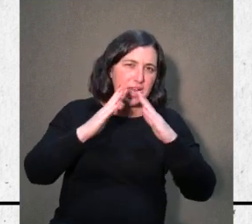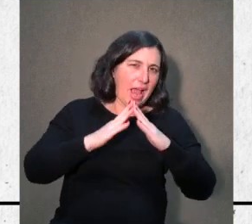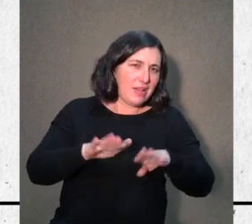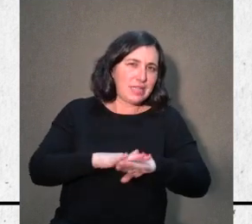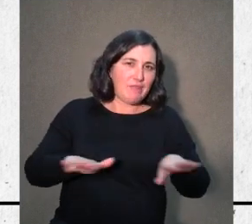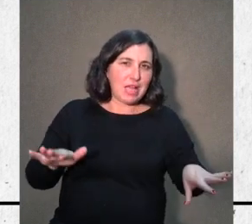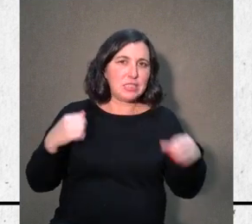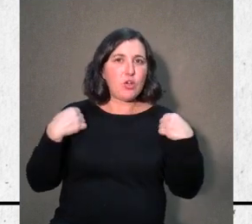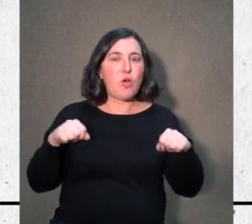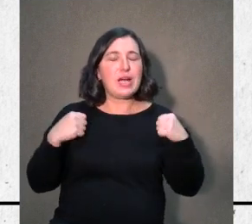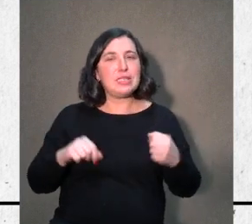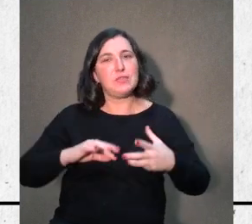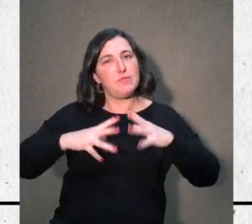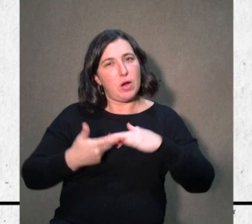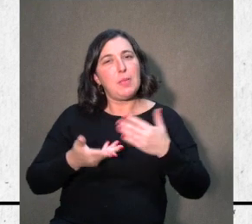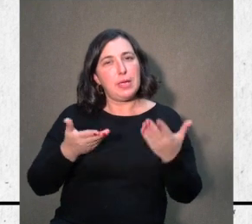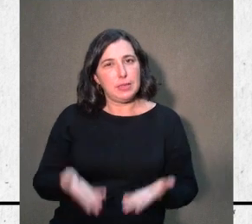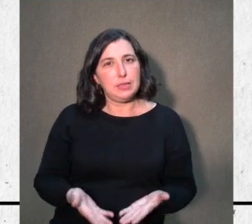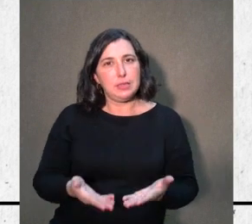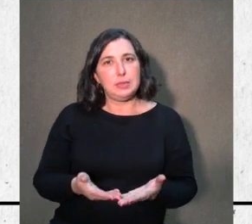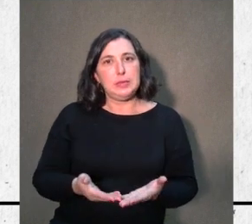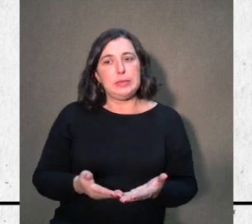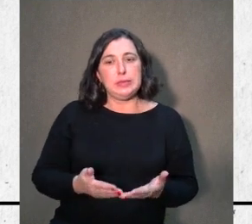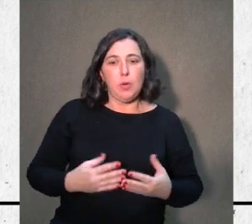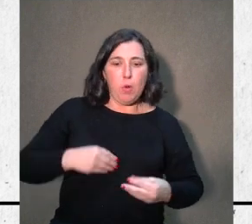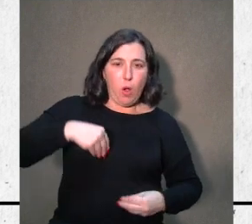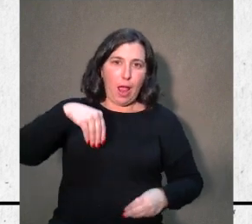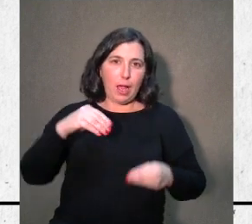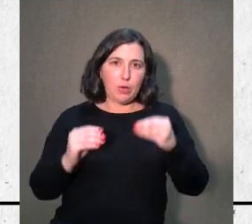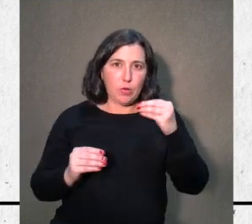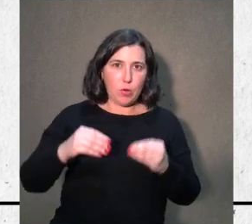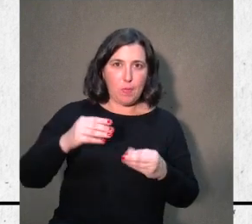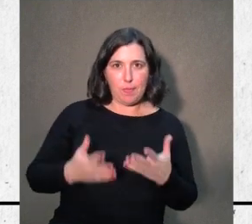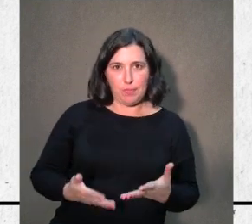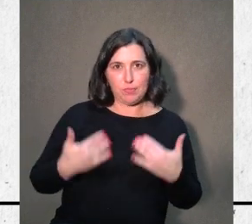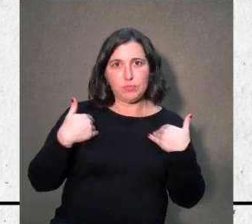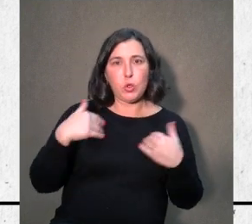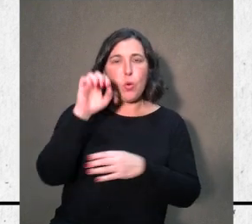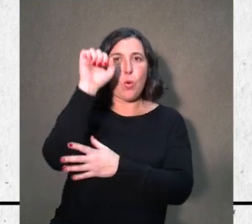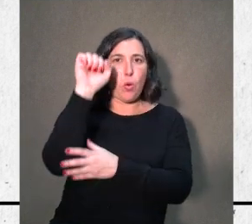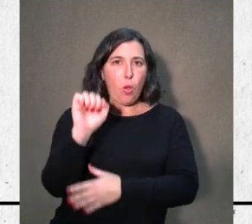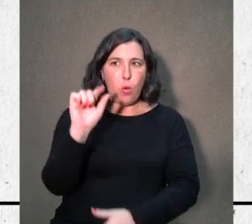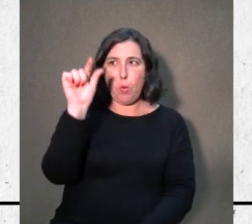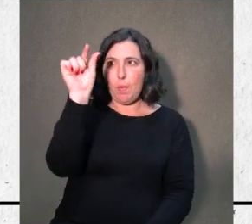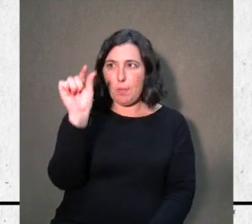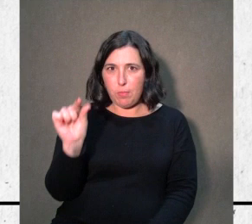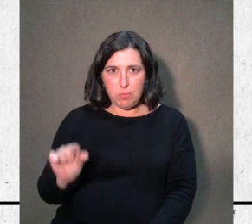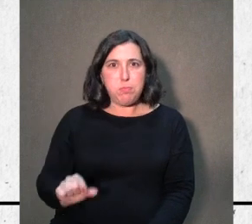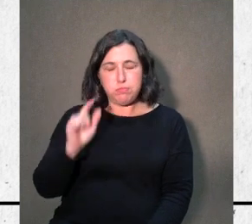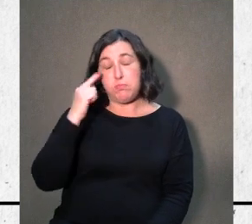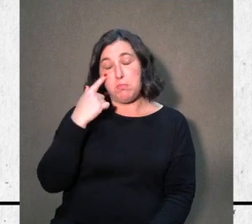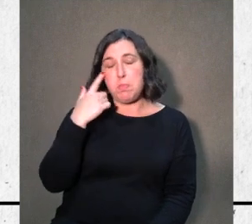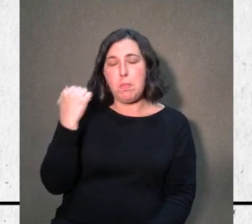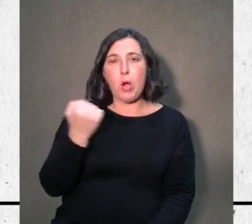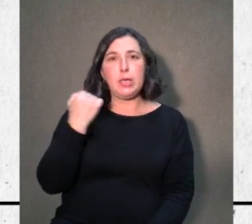¿no? De acomodar columnas, cervicales, etc. Eso para mí está muy bueno. Y eso a diario,